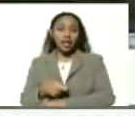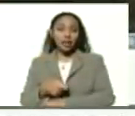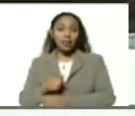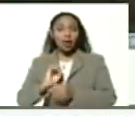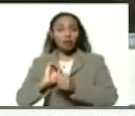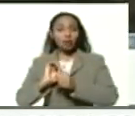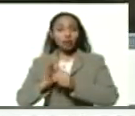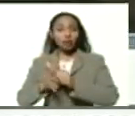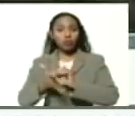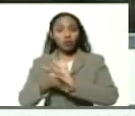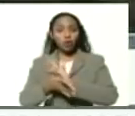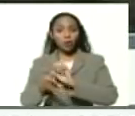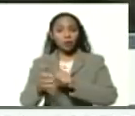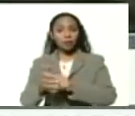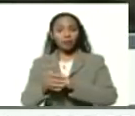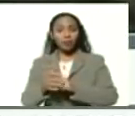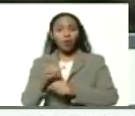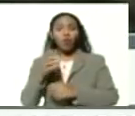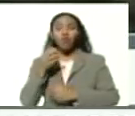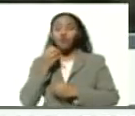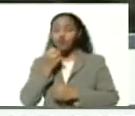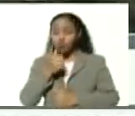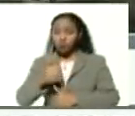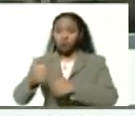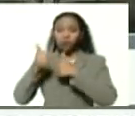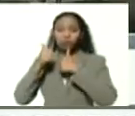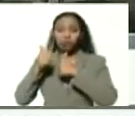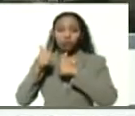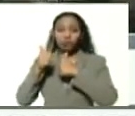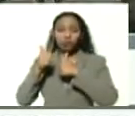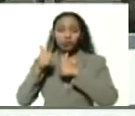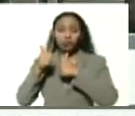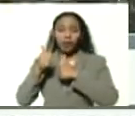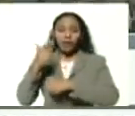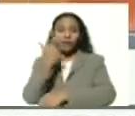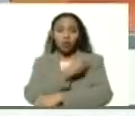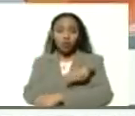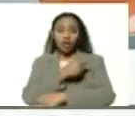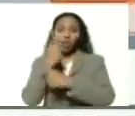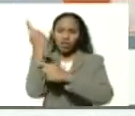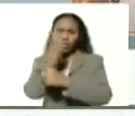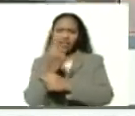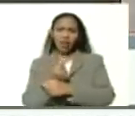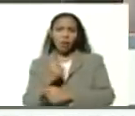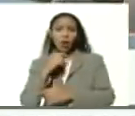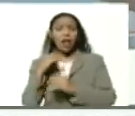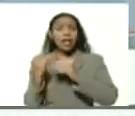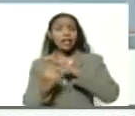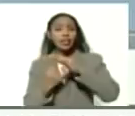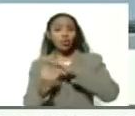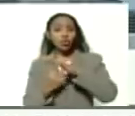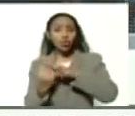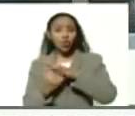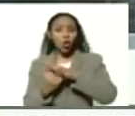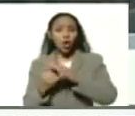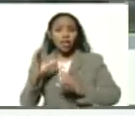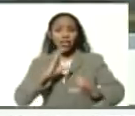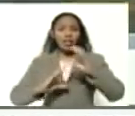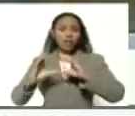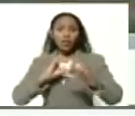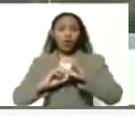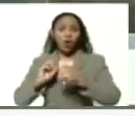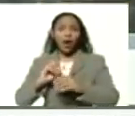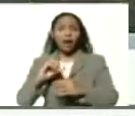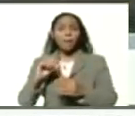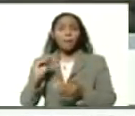Corona, muy buena vacuna, diseñada por el Instituto Científico Vector, ubicado en